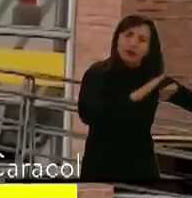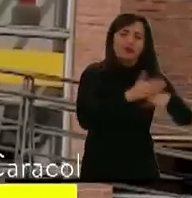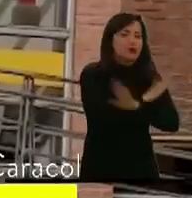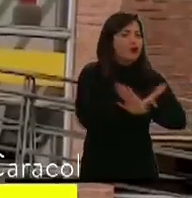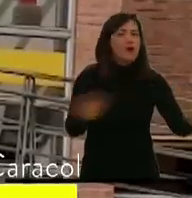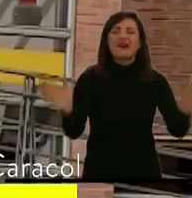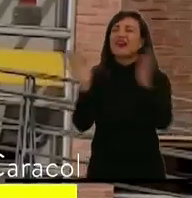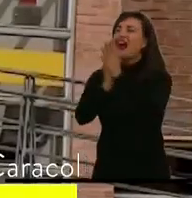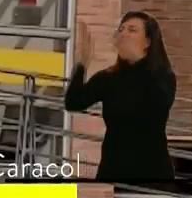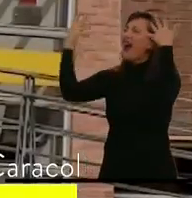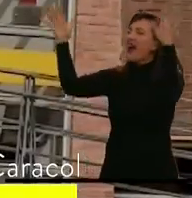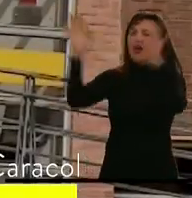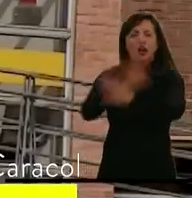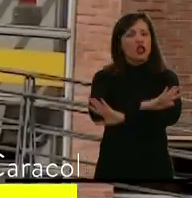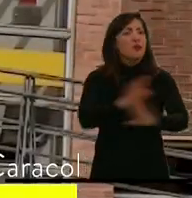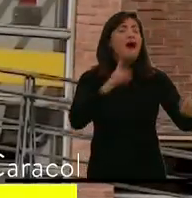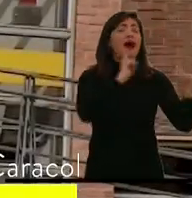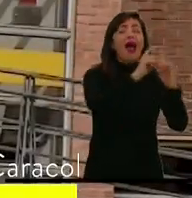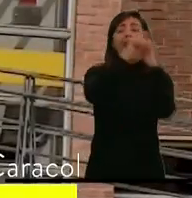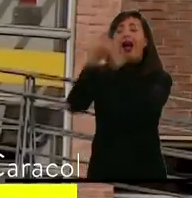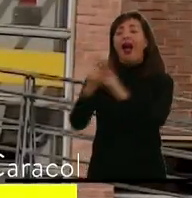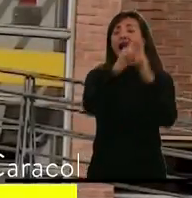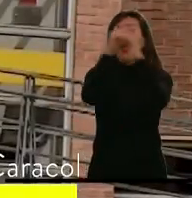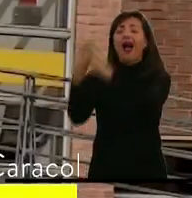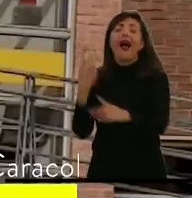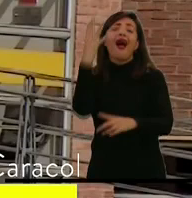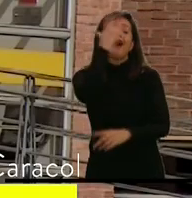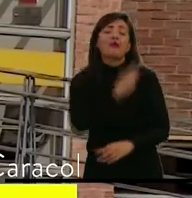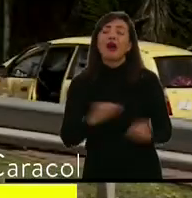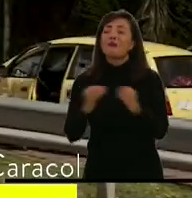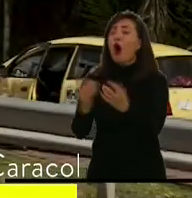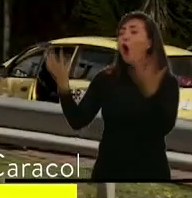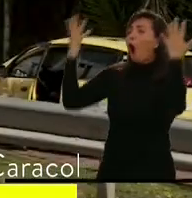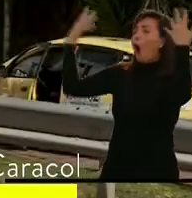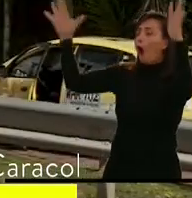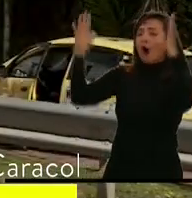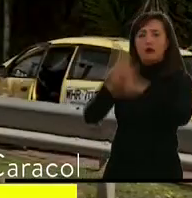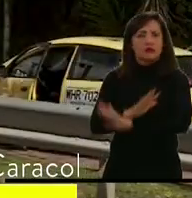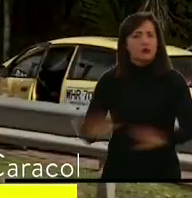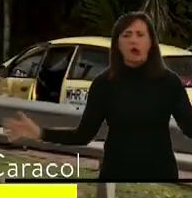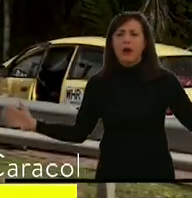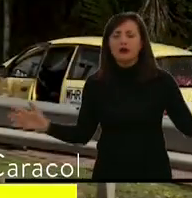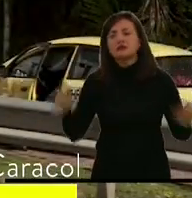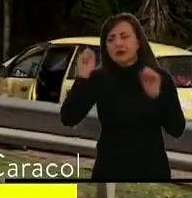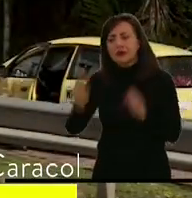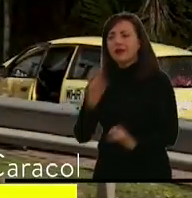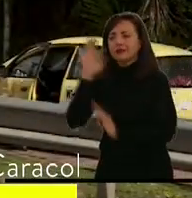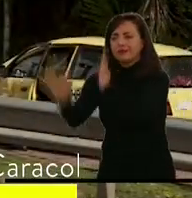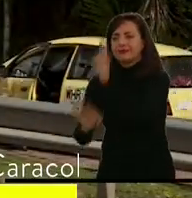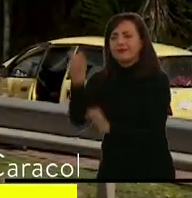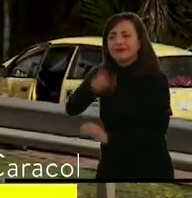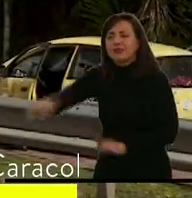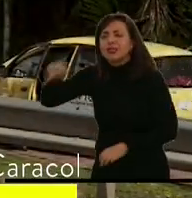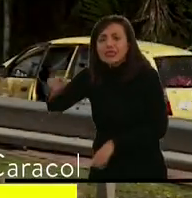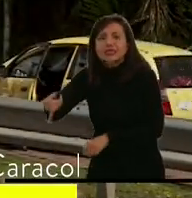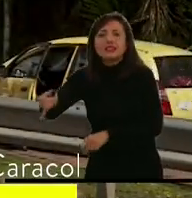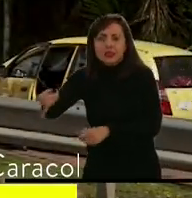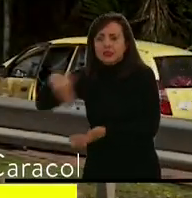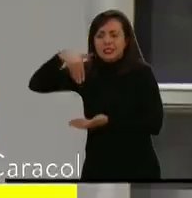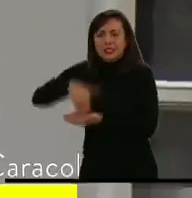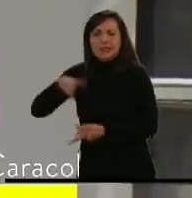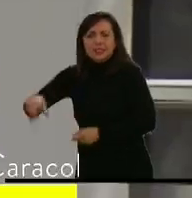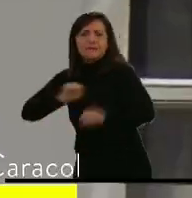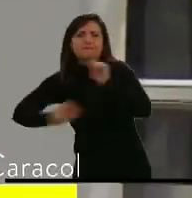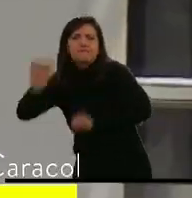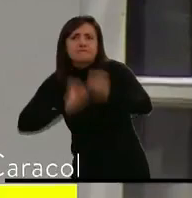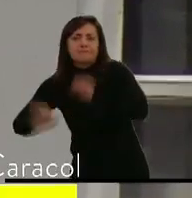más aplausos, no más palabras bonitas, no más ovaciones. Protejamos a la primera línea que está enfrentando al